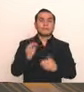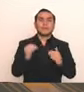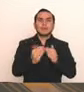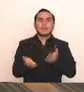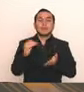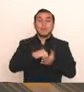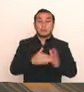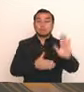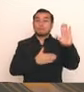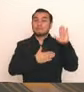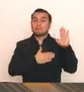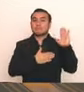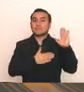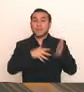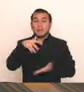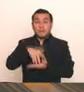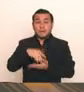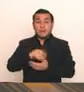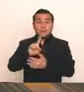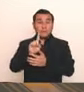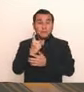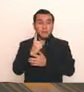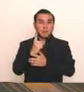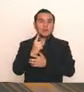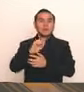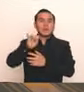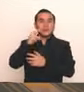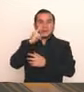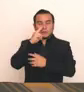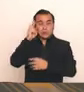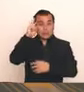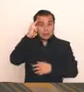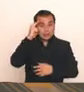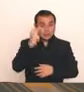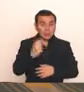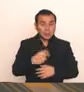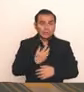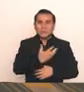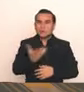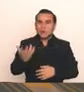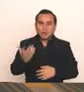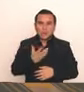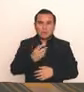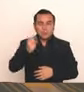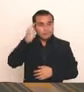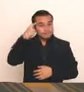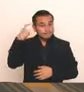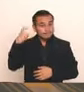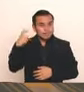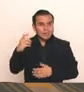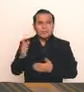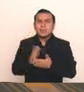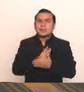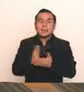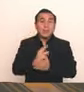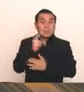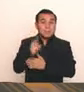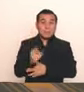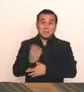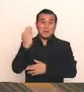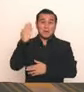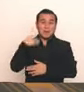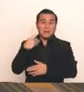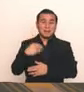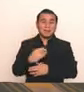recuerdo el juramento que hicimos como pueblo el primero de junio de defender el amplio mandato que tenemos para cambiar este país de no dejar que los mismos de siempre nos